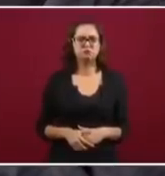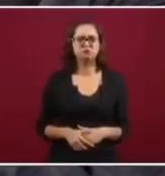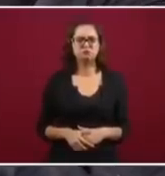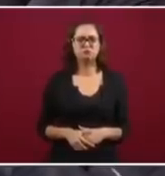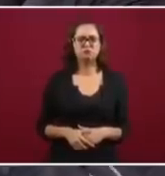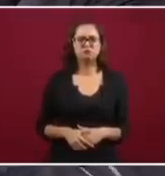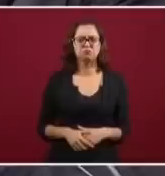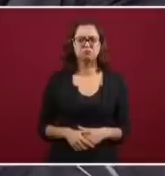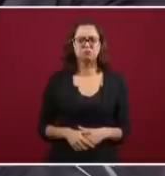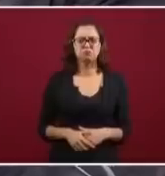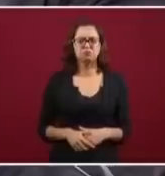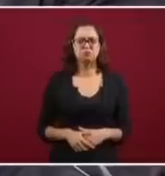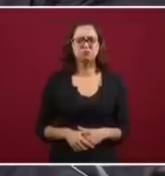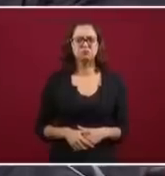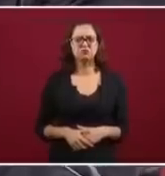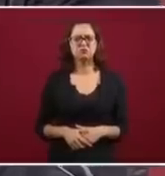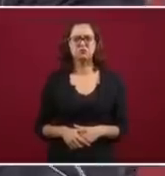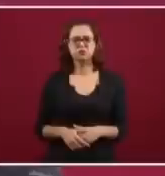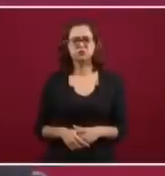hablar